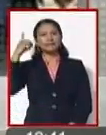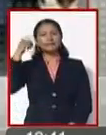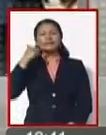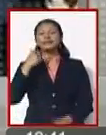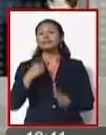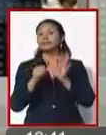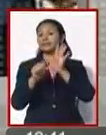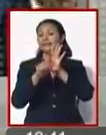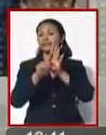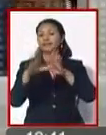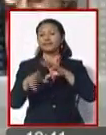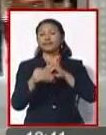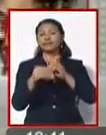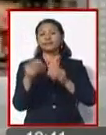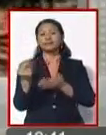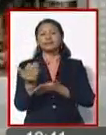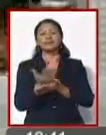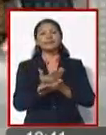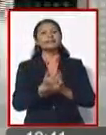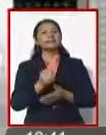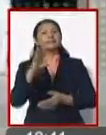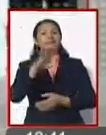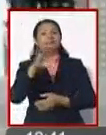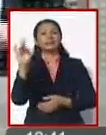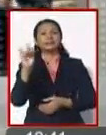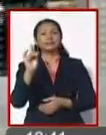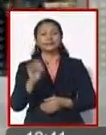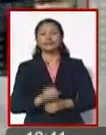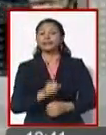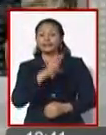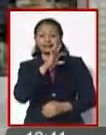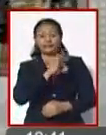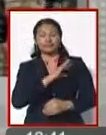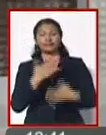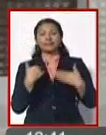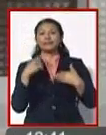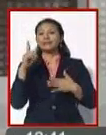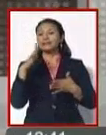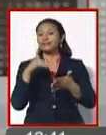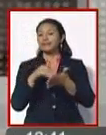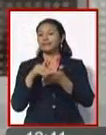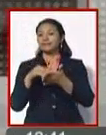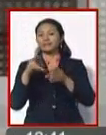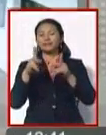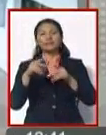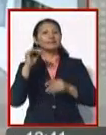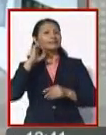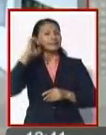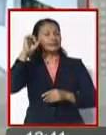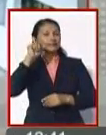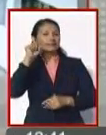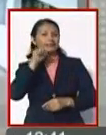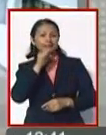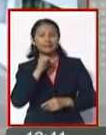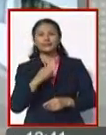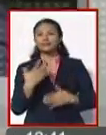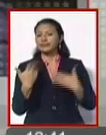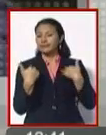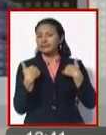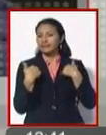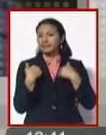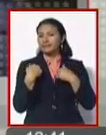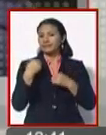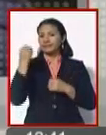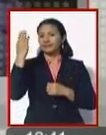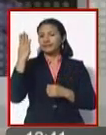Nacional promulgó la ley de incremento a la renta de dignidad en 50 bolivianos. El beneficio alcanza a 1 millón de personas de la tercera edad, entre quienes perciben